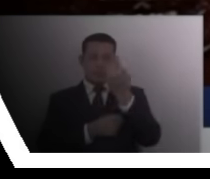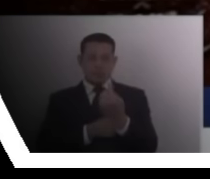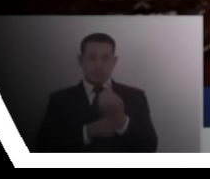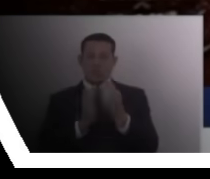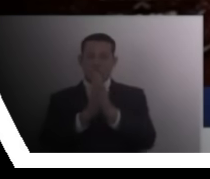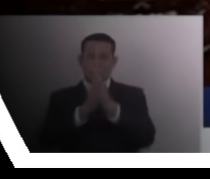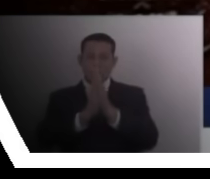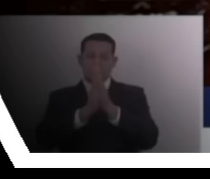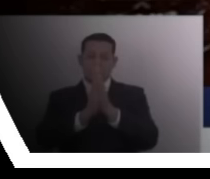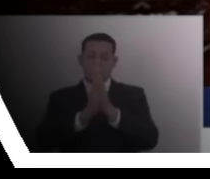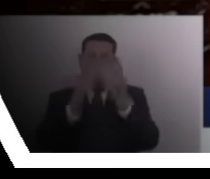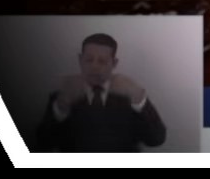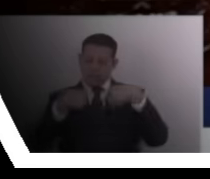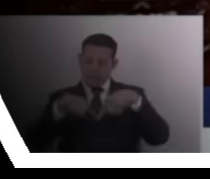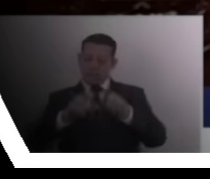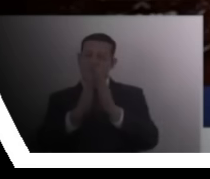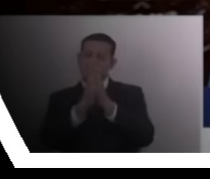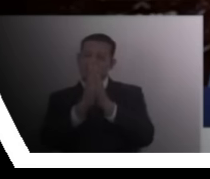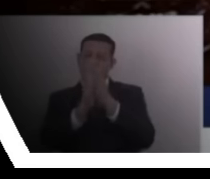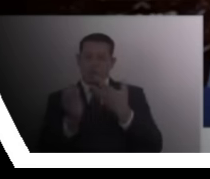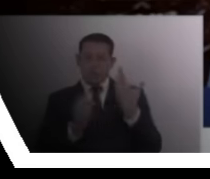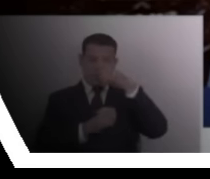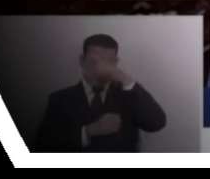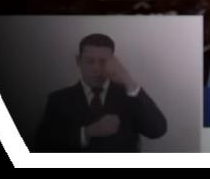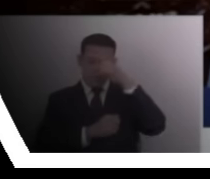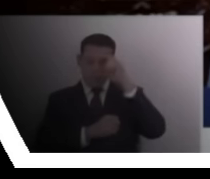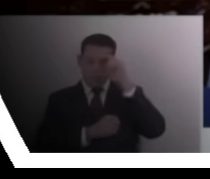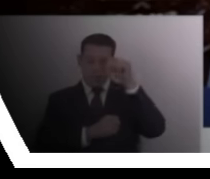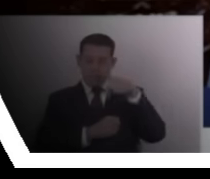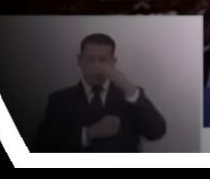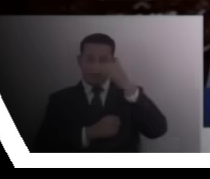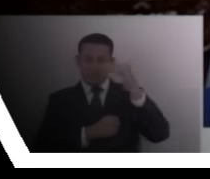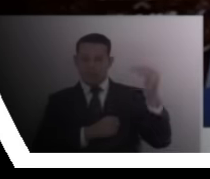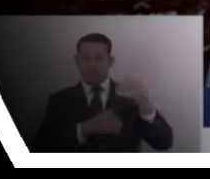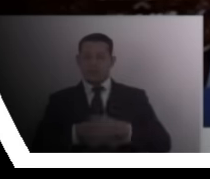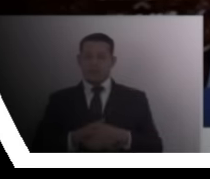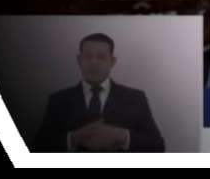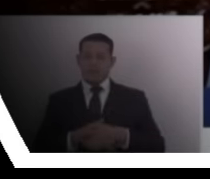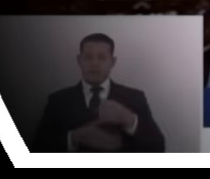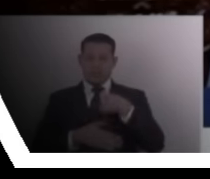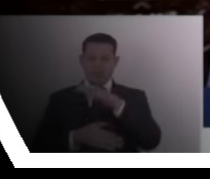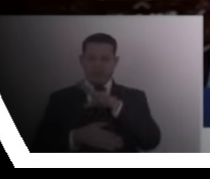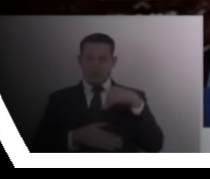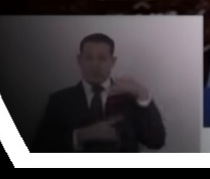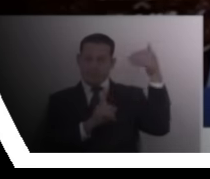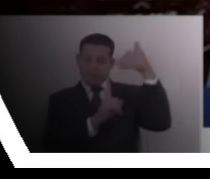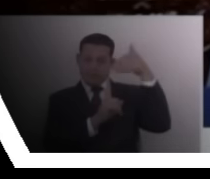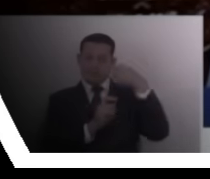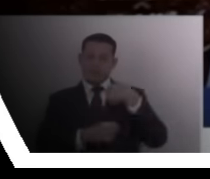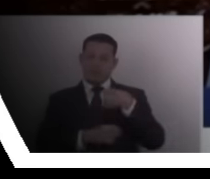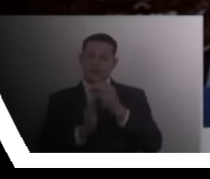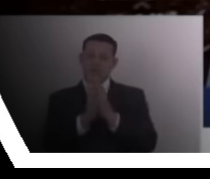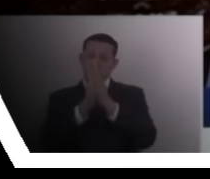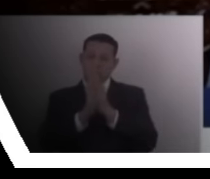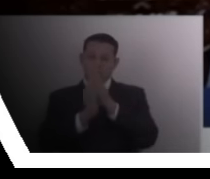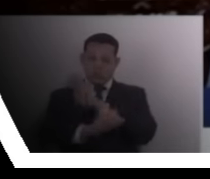les pedimos únicamente que sigan orando por nuestro trabajo, por este país. A mí y a mi familia sí me enseñaron que la